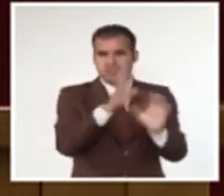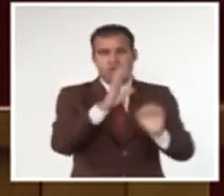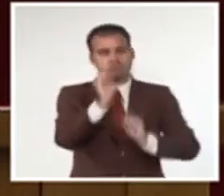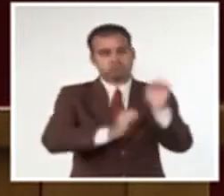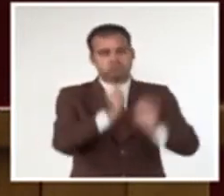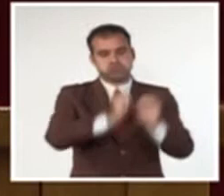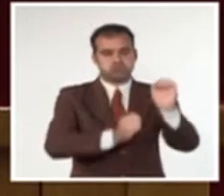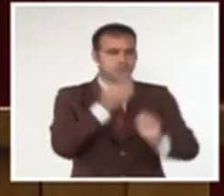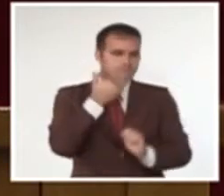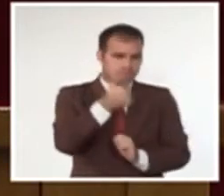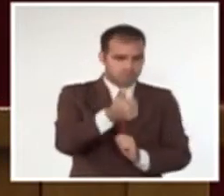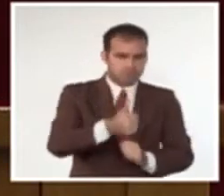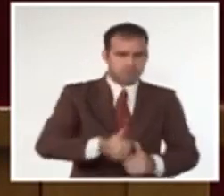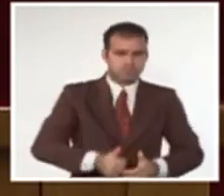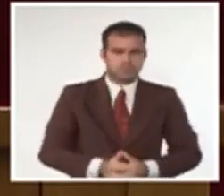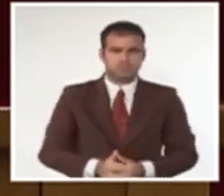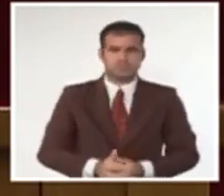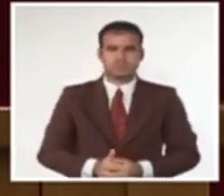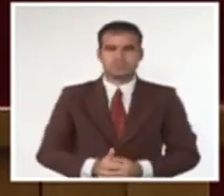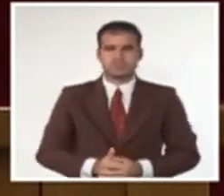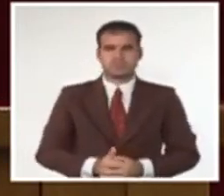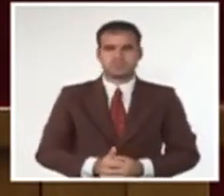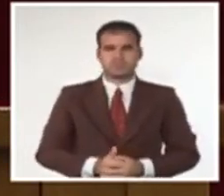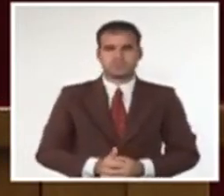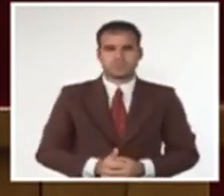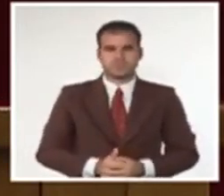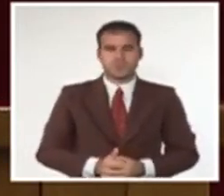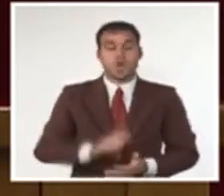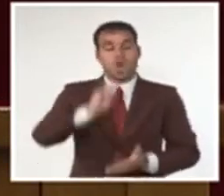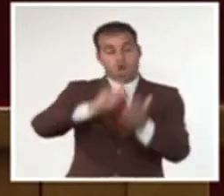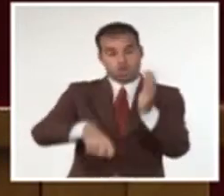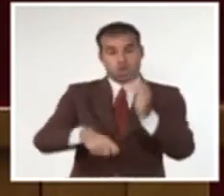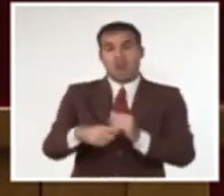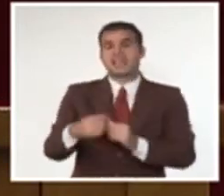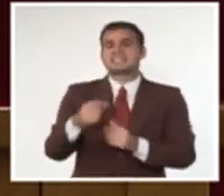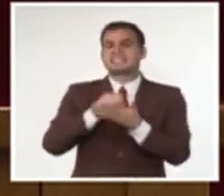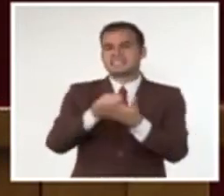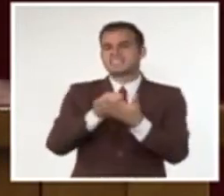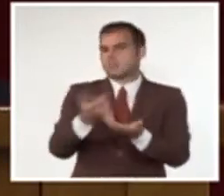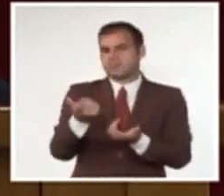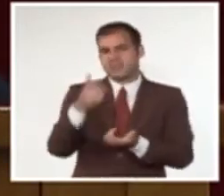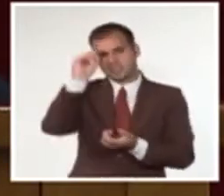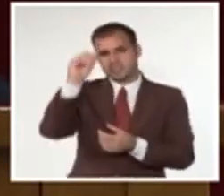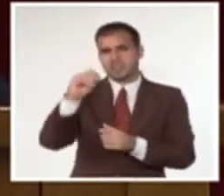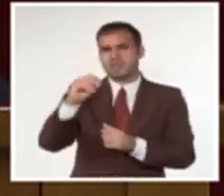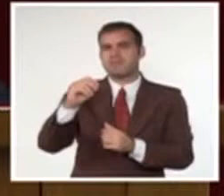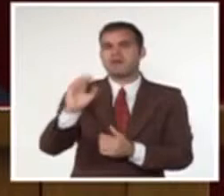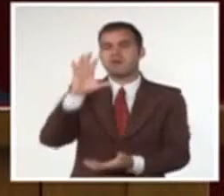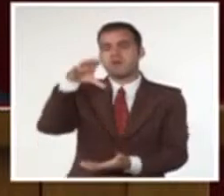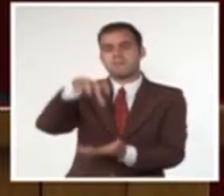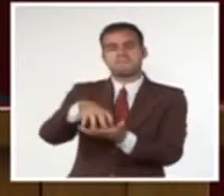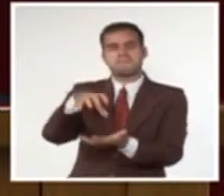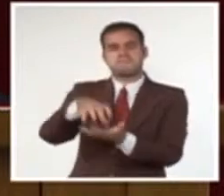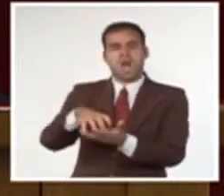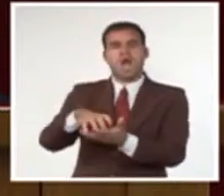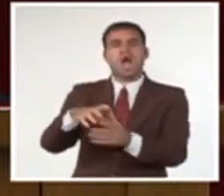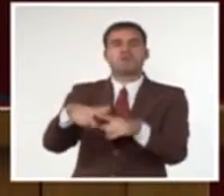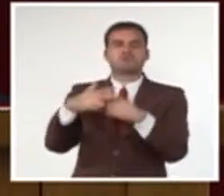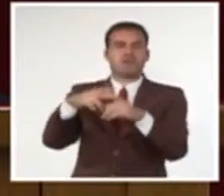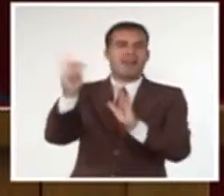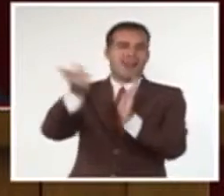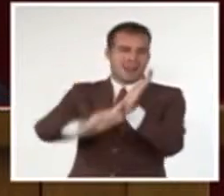generación. Se contrató el servicio de una nueva central eléctrica flotante que se suma a las tres que ya se encontraban en el